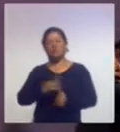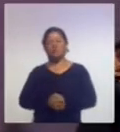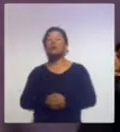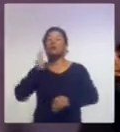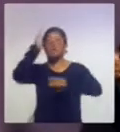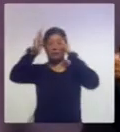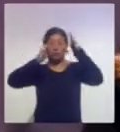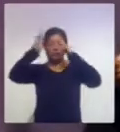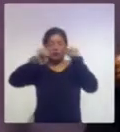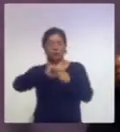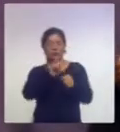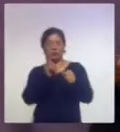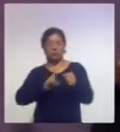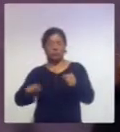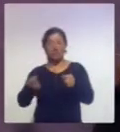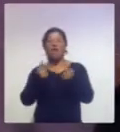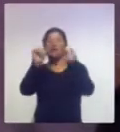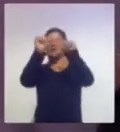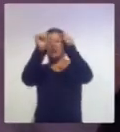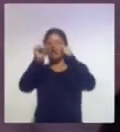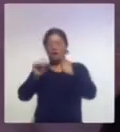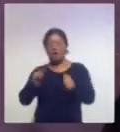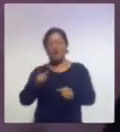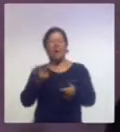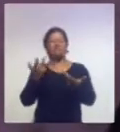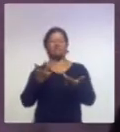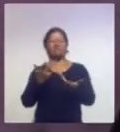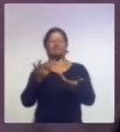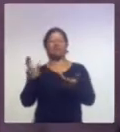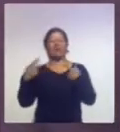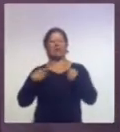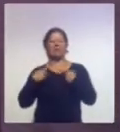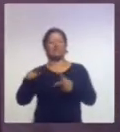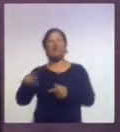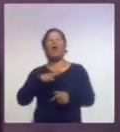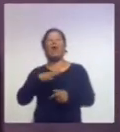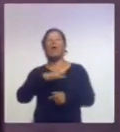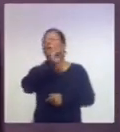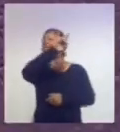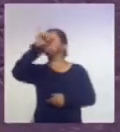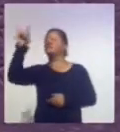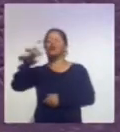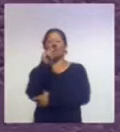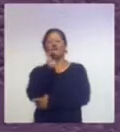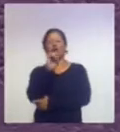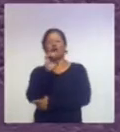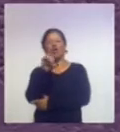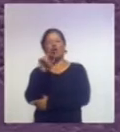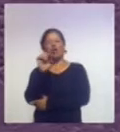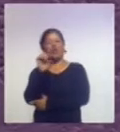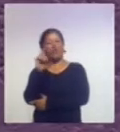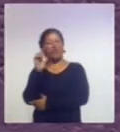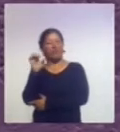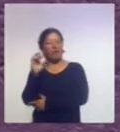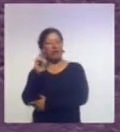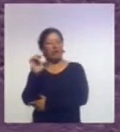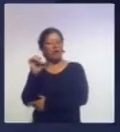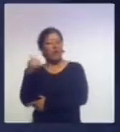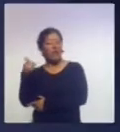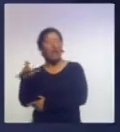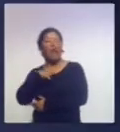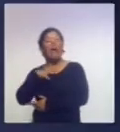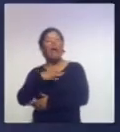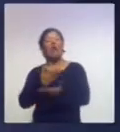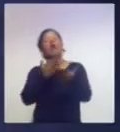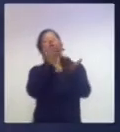Museo Nacional de las Culturas Populares, donde se encuentra la exposición Toledo B, se instaló una pequeña ofrenda para que